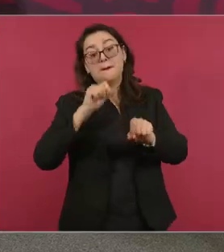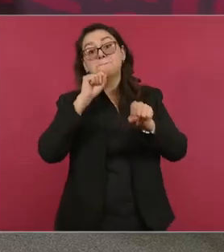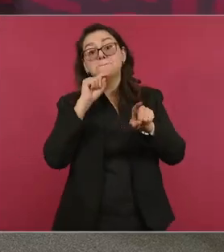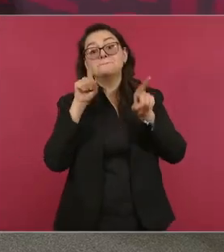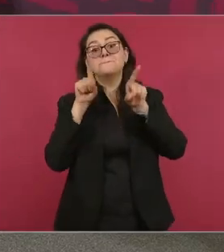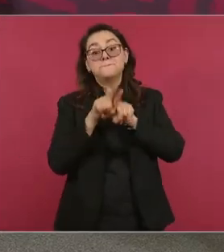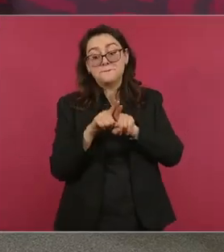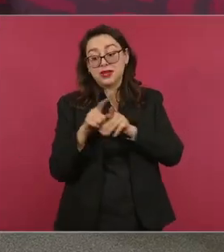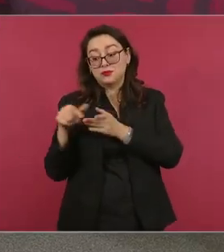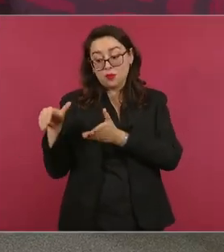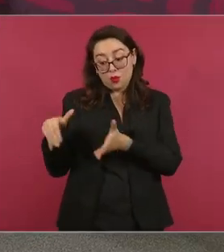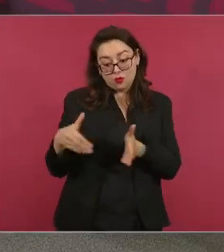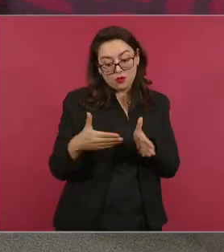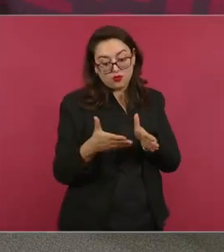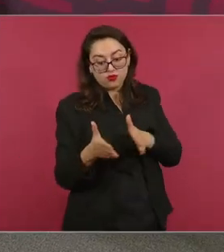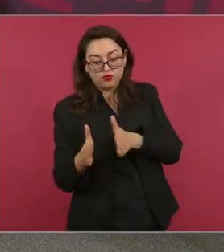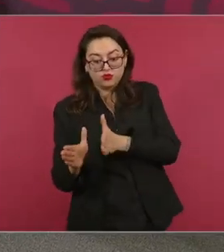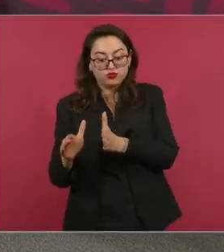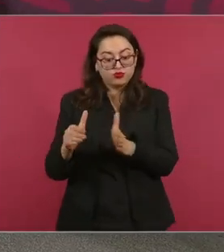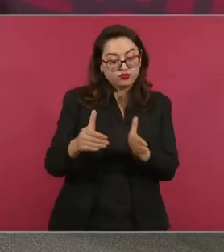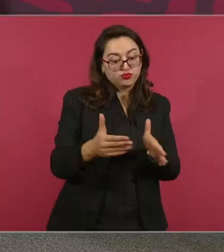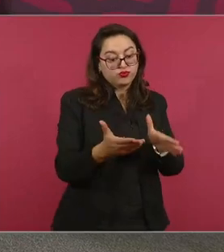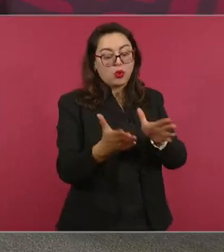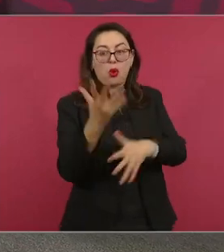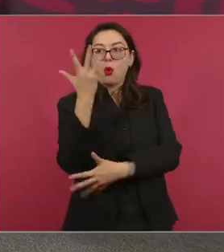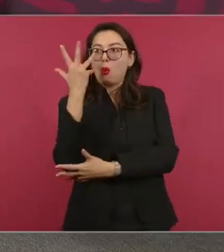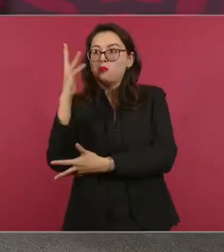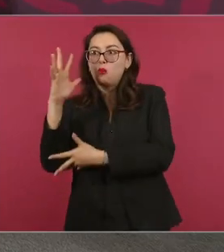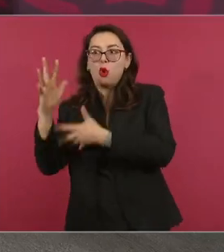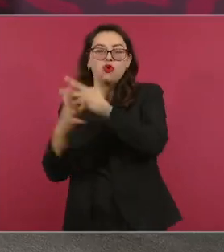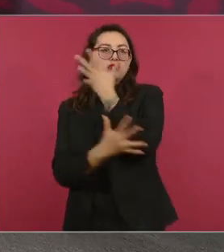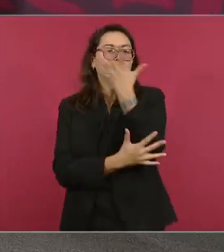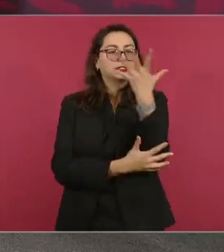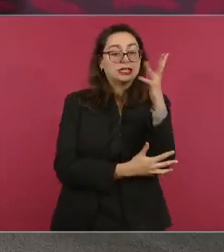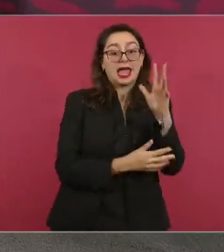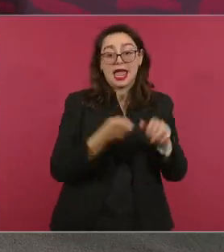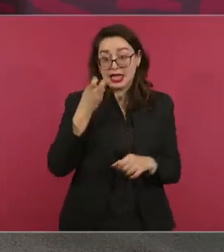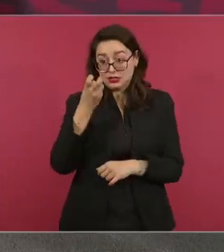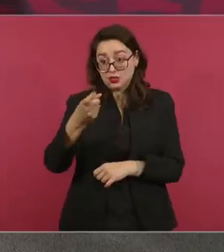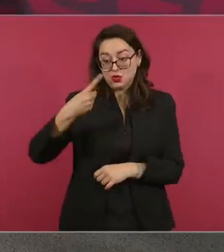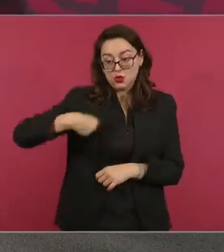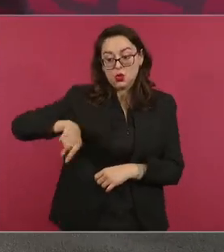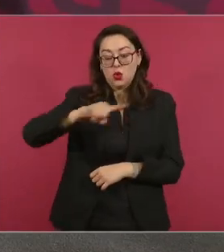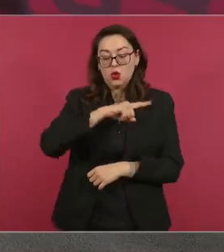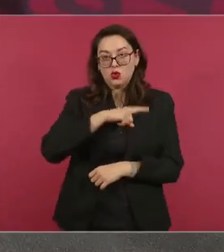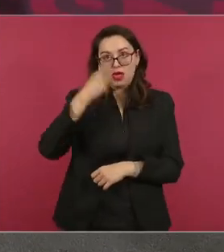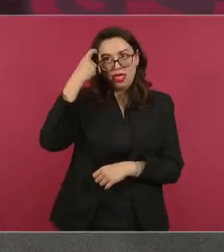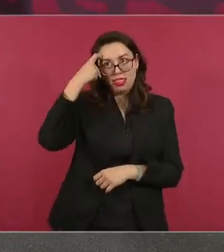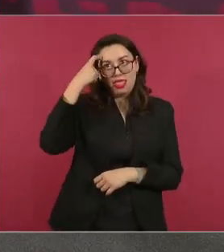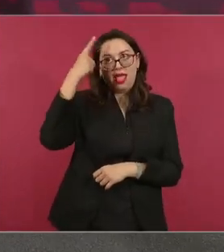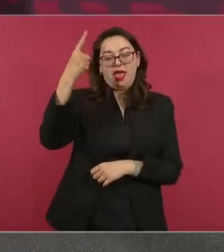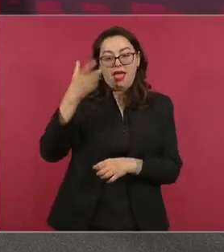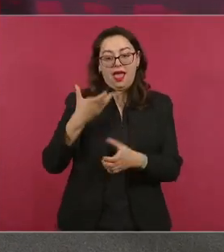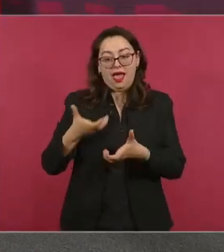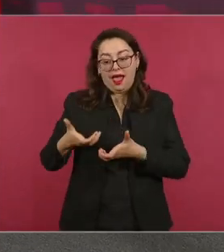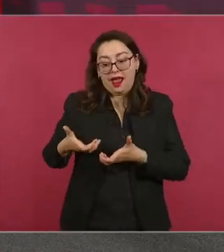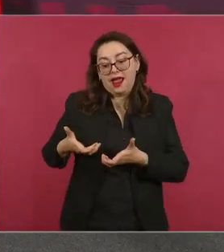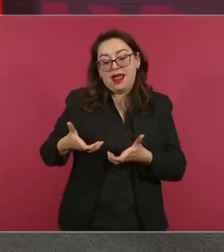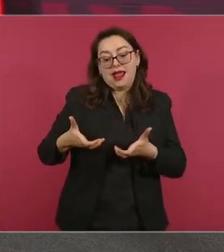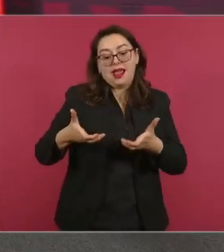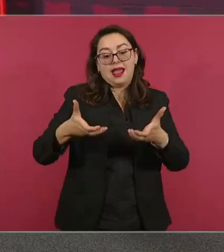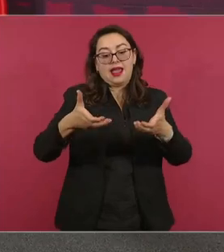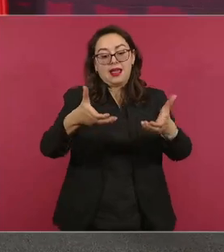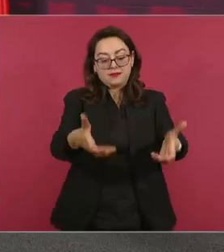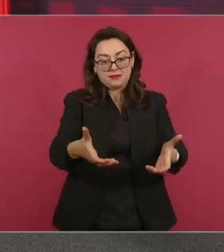pasa por bosques bellísimos. Entonces, a la mitad, porque son como 50 kilómetros, se llama el Camino